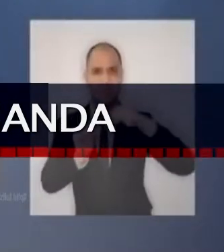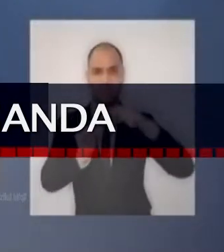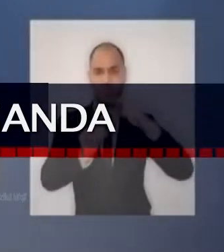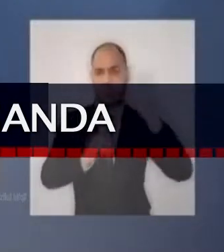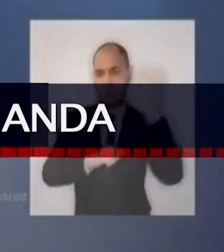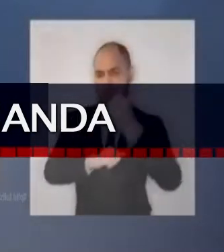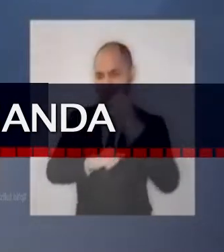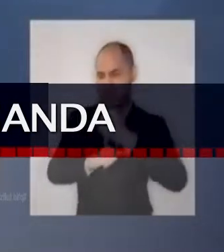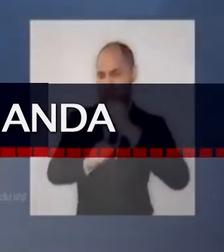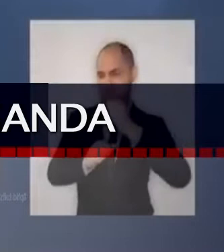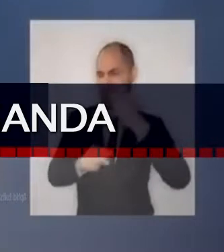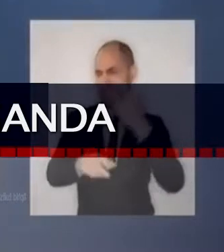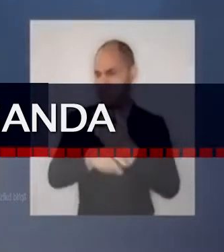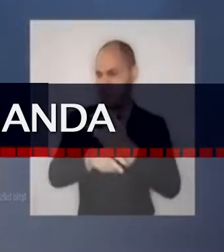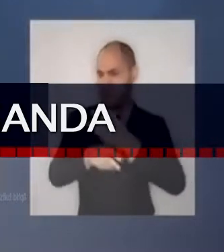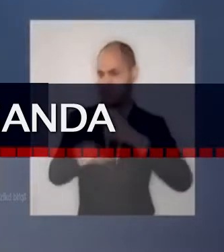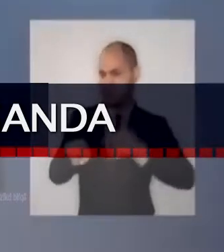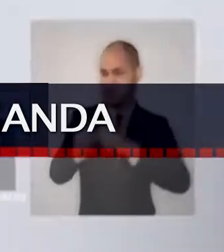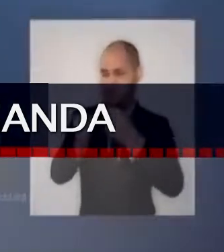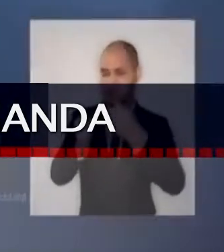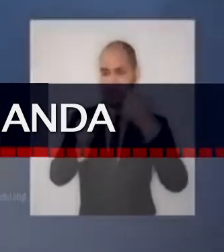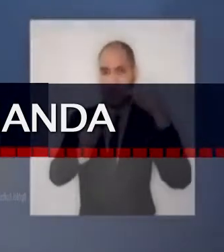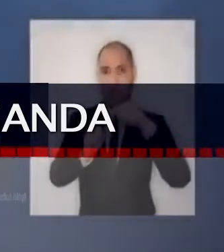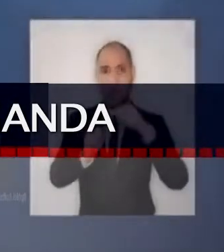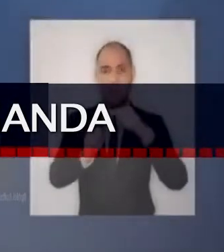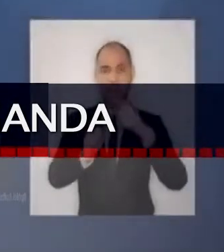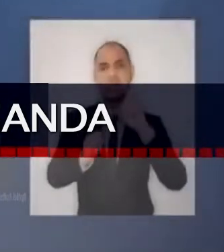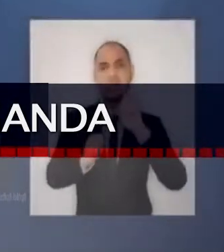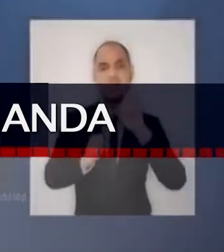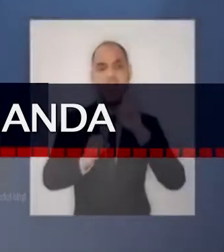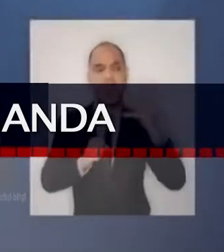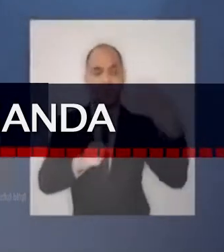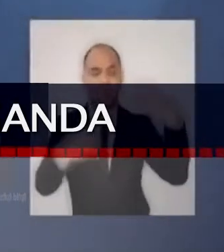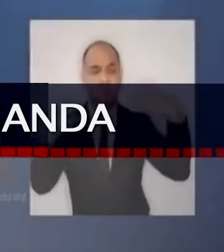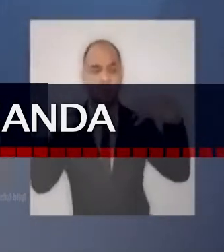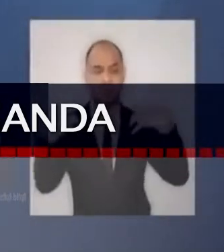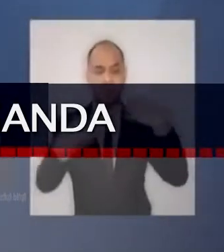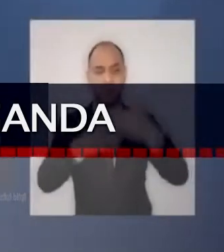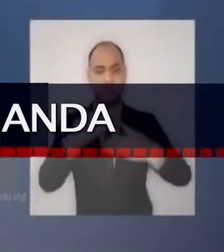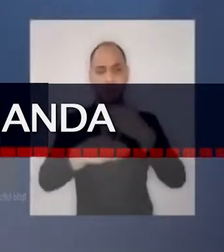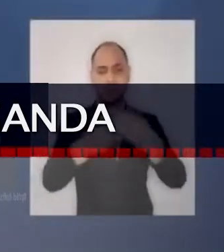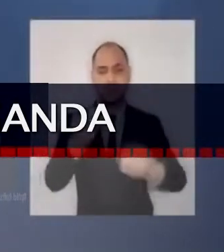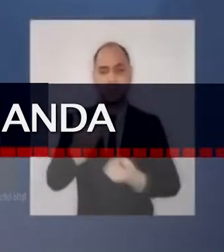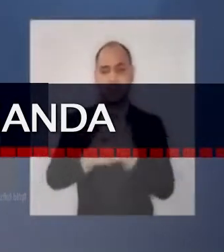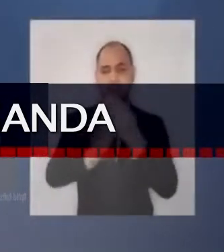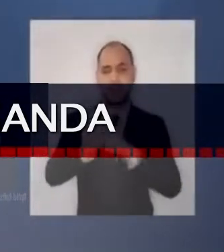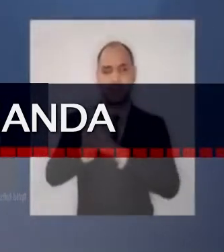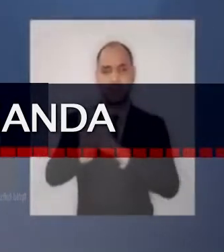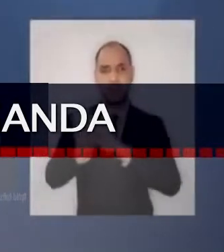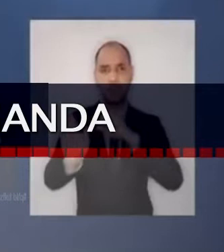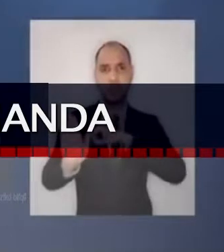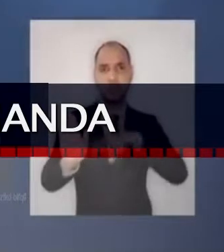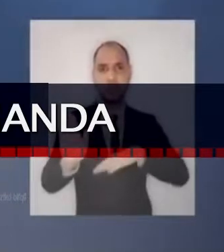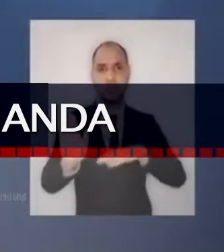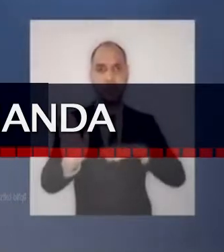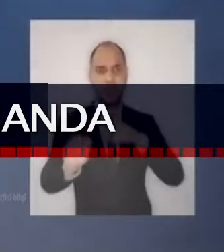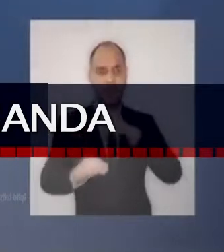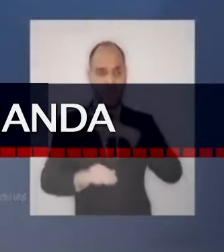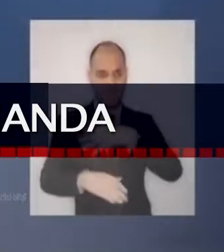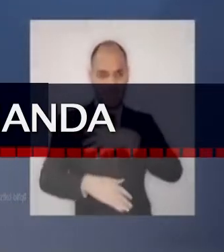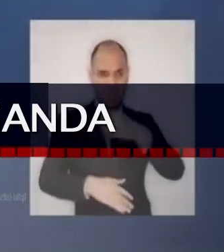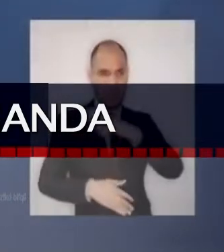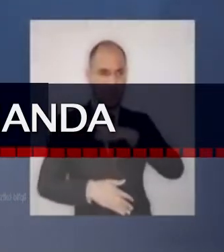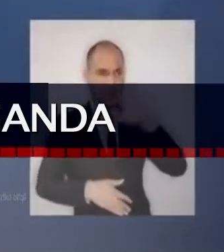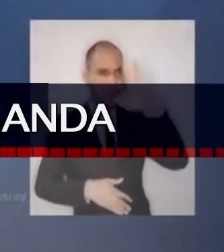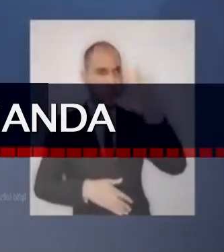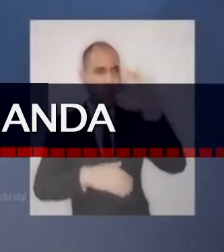próximo plebiscito del 25 de octubre, el Concilio de Iglesias Protestantes Históricas de Chile. Una extensa declaración pública